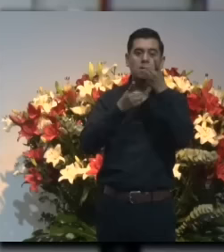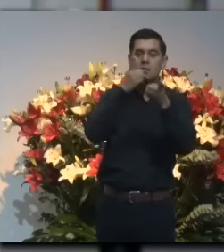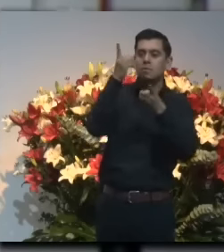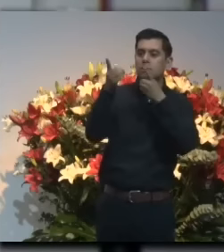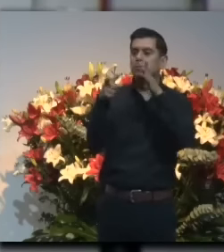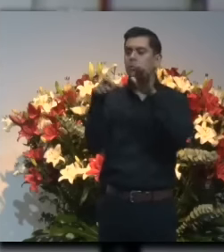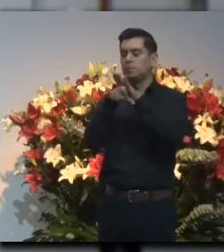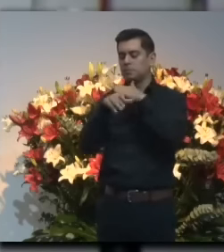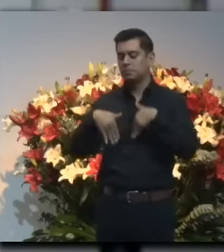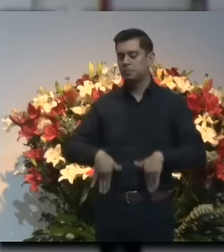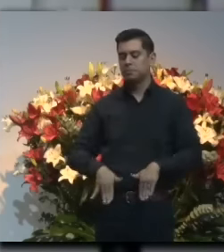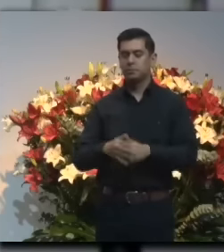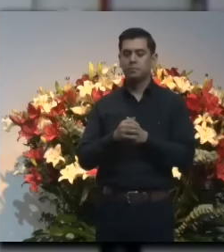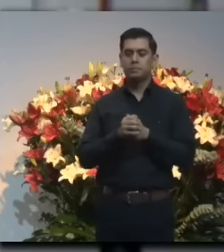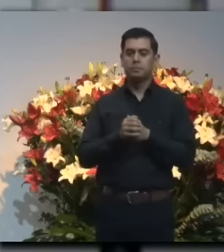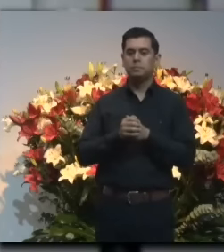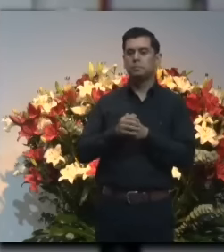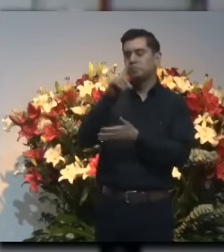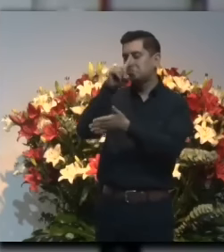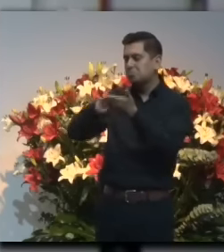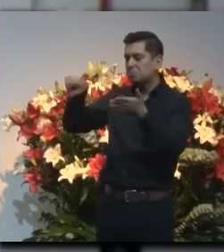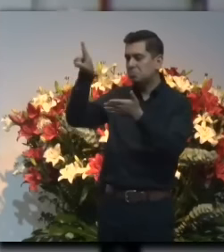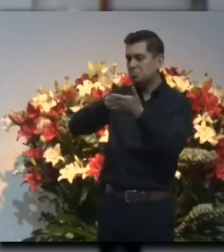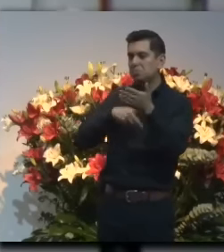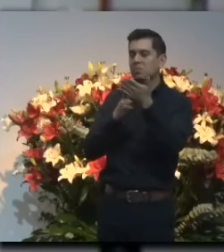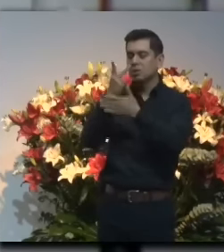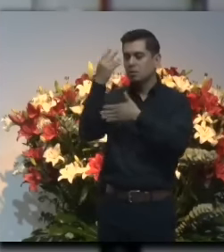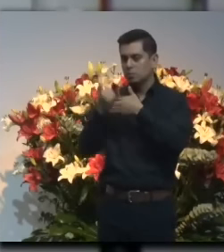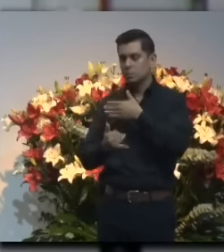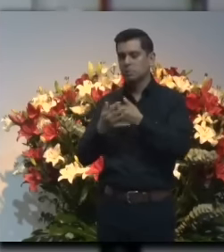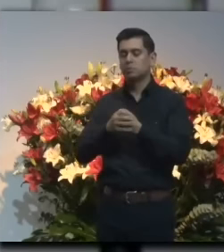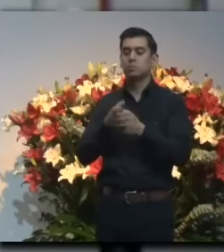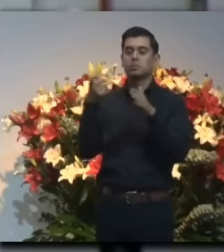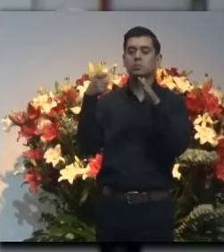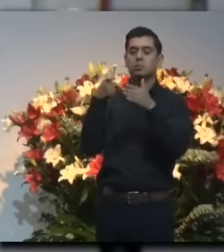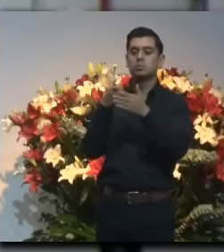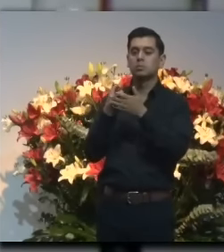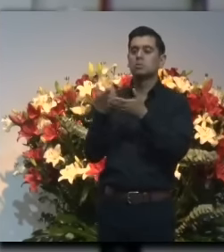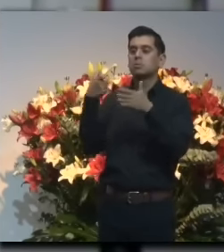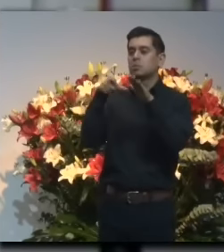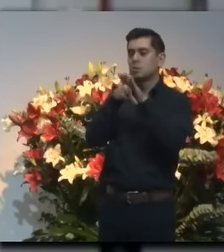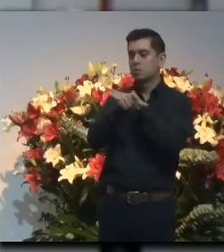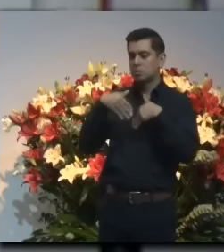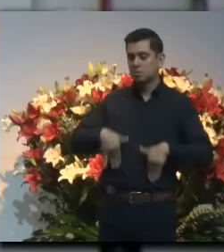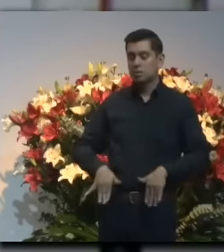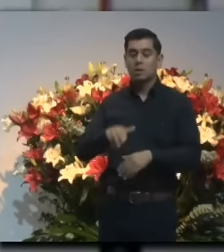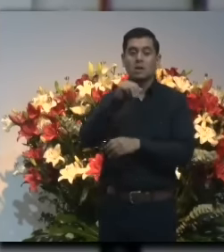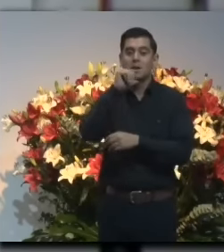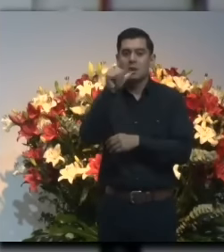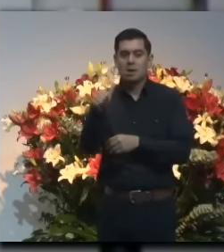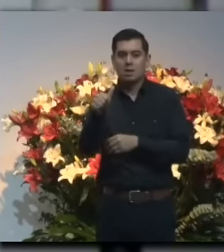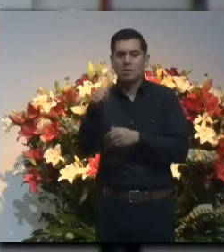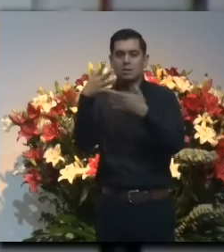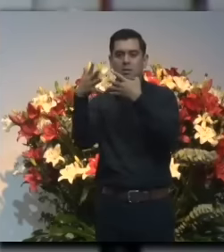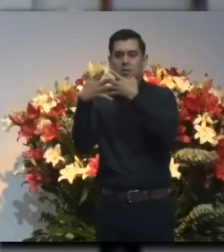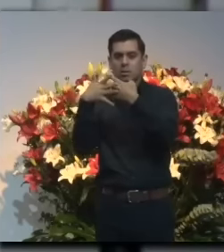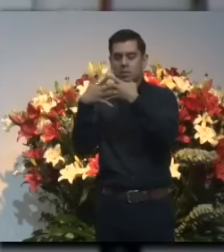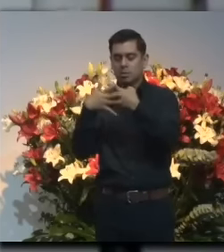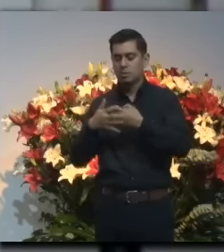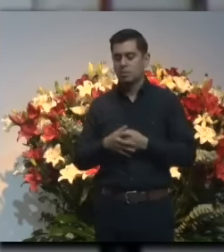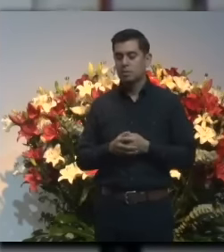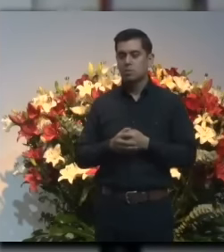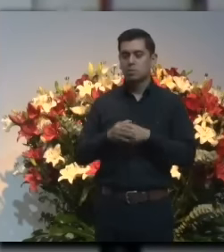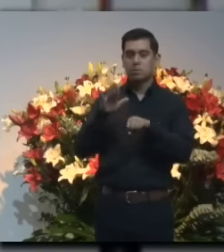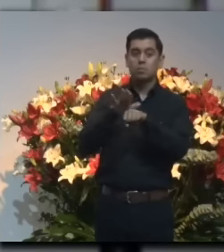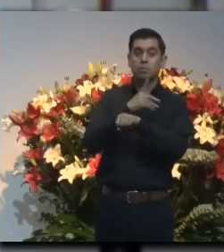Había corrupción, cancelaron los proyectos por corrupción y yo no veo a nadie en la cárcel. Pero Xochitl, ¿por qué